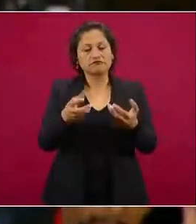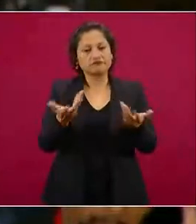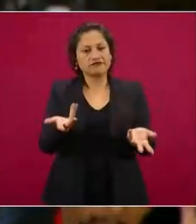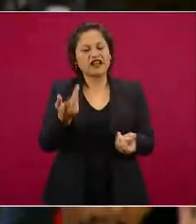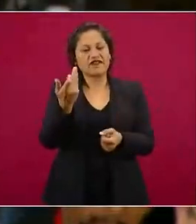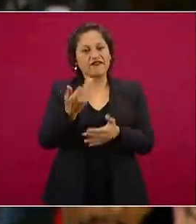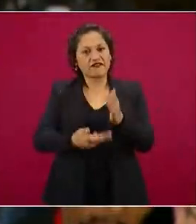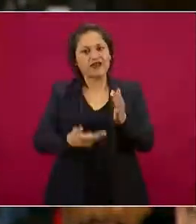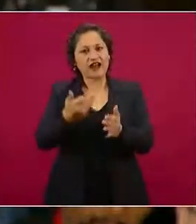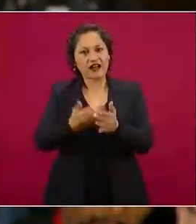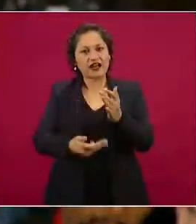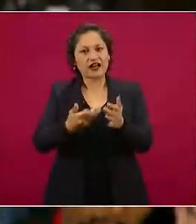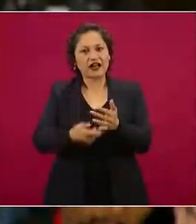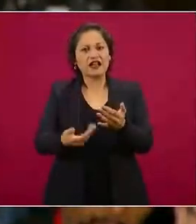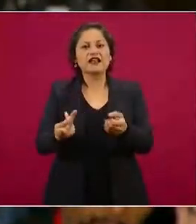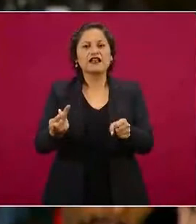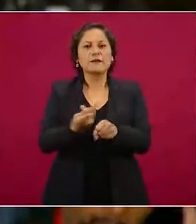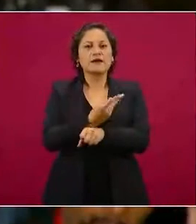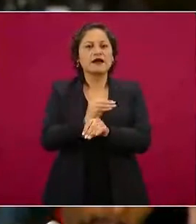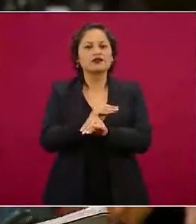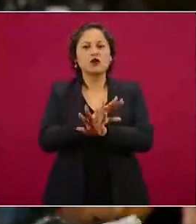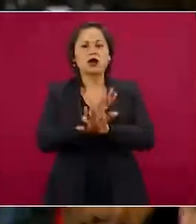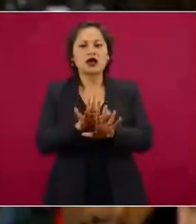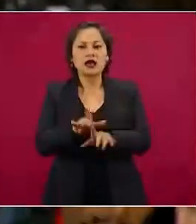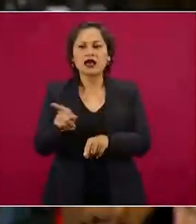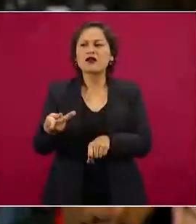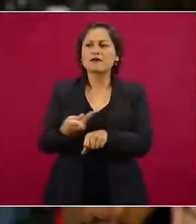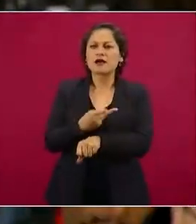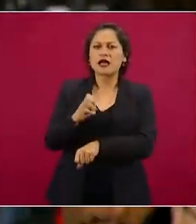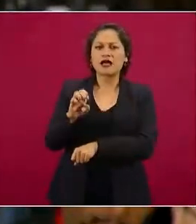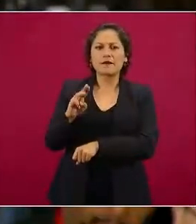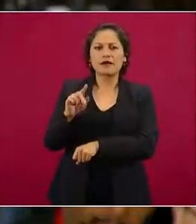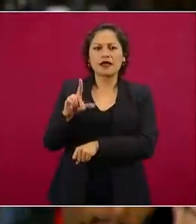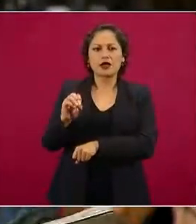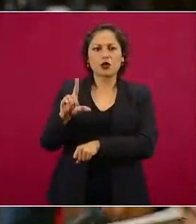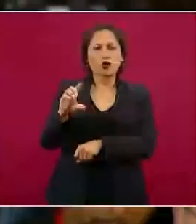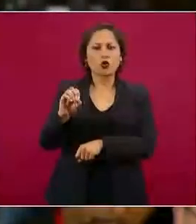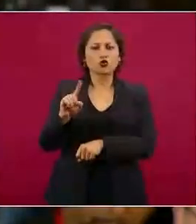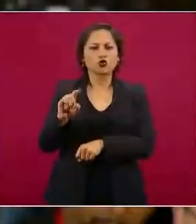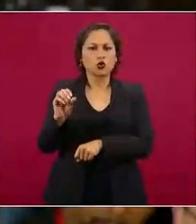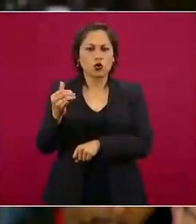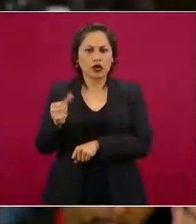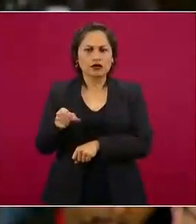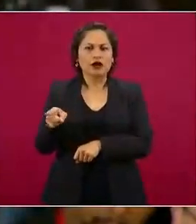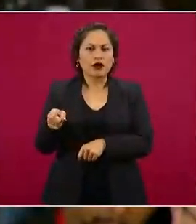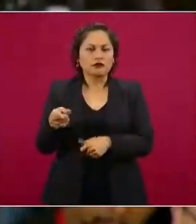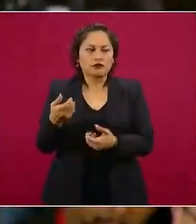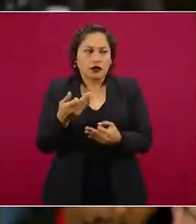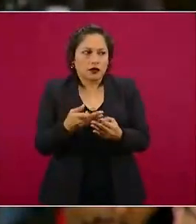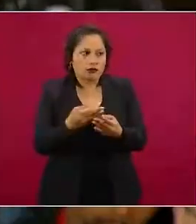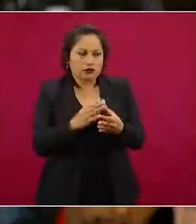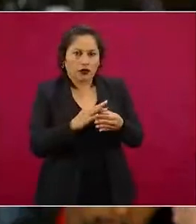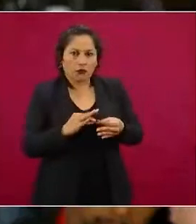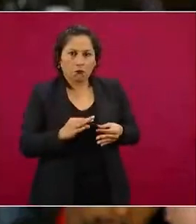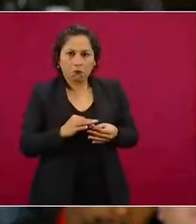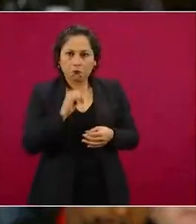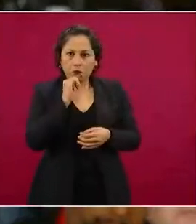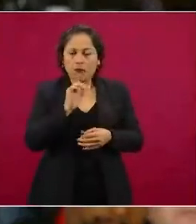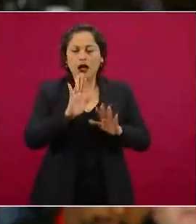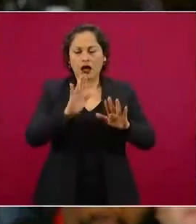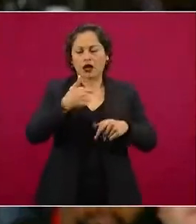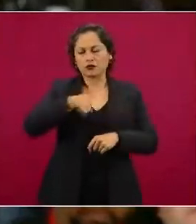del radar el caso de Emilio Lozoya. No se ha sabido mucho actualmente. Sabemos que es una cuestión de la Fiscalía General de la